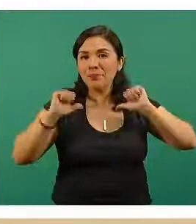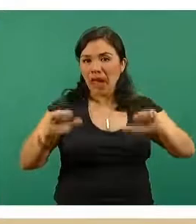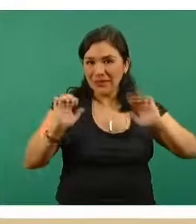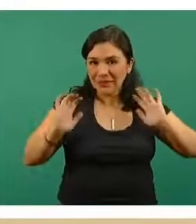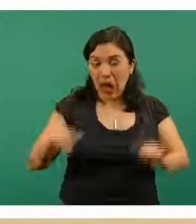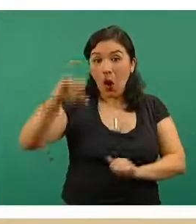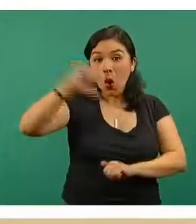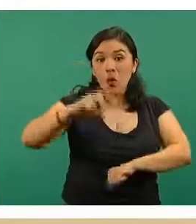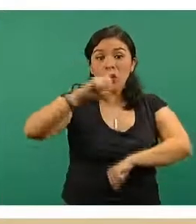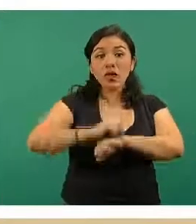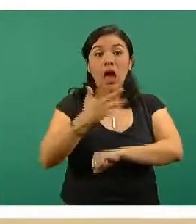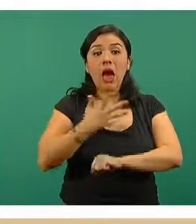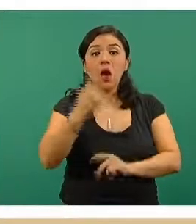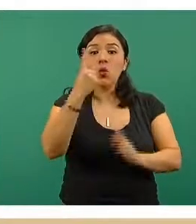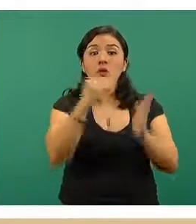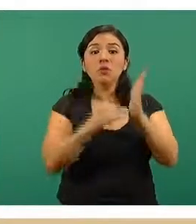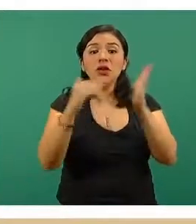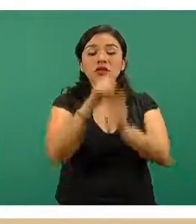ya